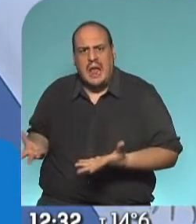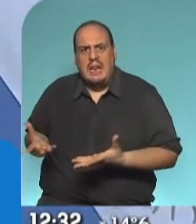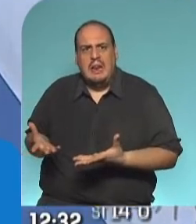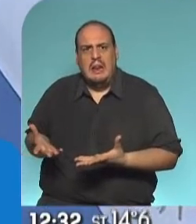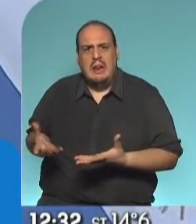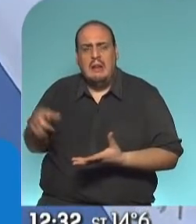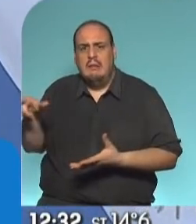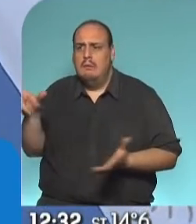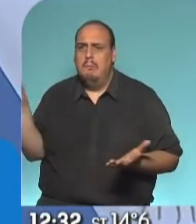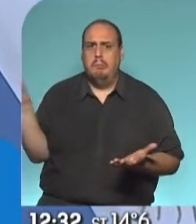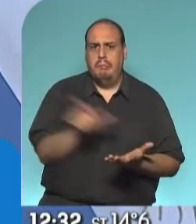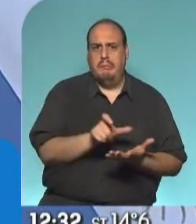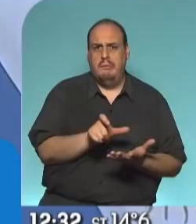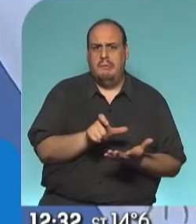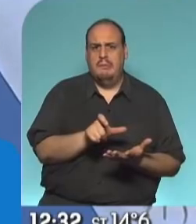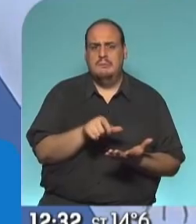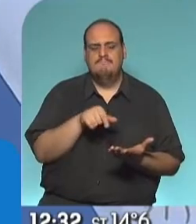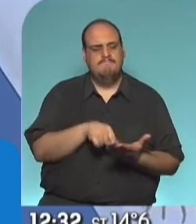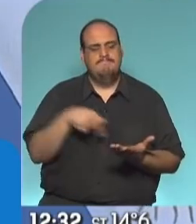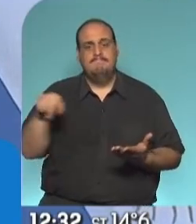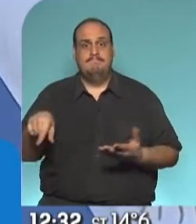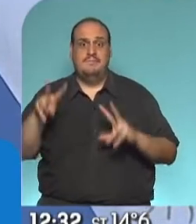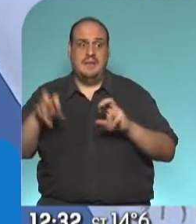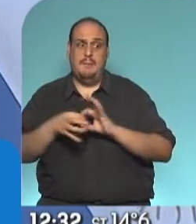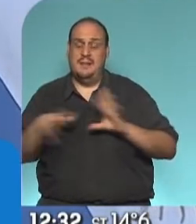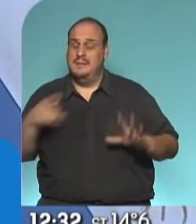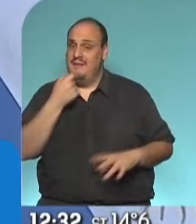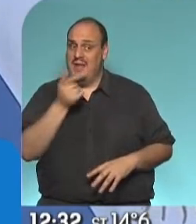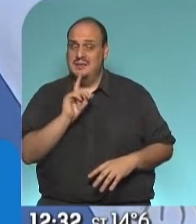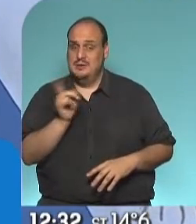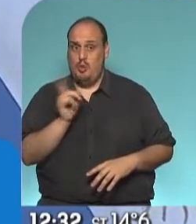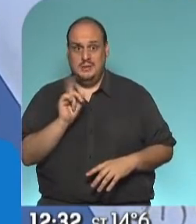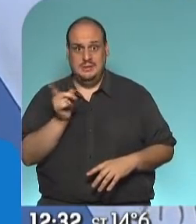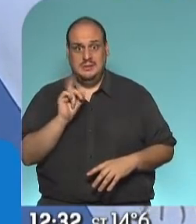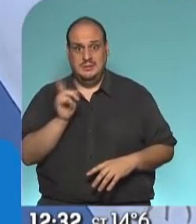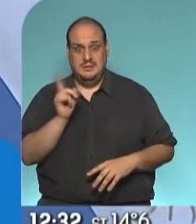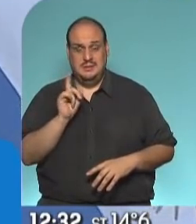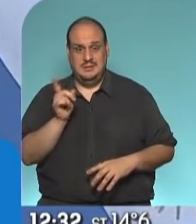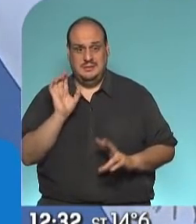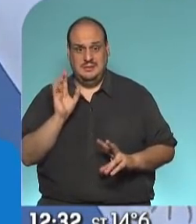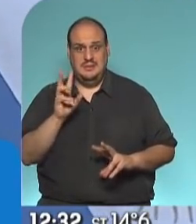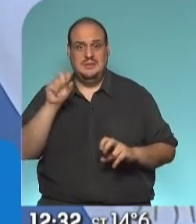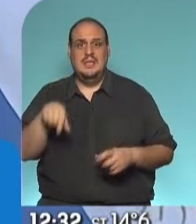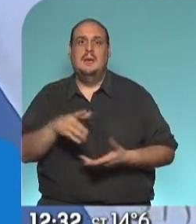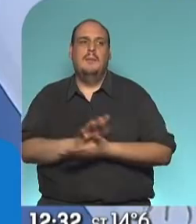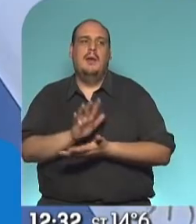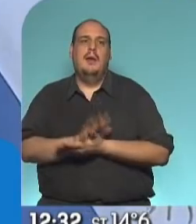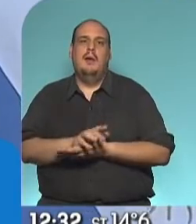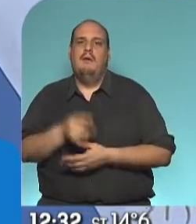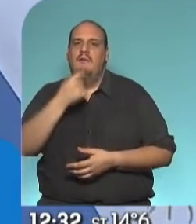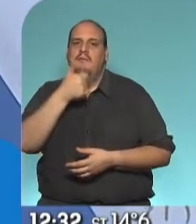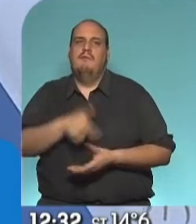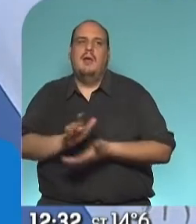Y quien le contestaba a San Martín le decía: mire que esto de la independencia no es fácil, no se trata de soplar y hacer